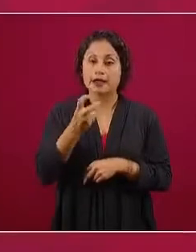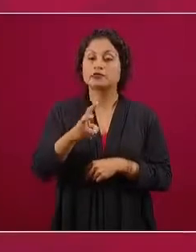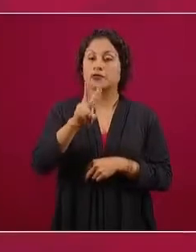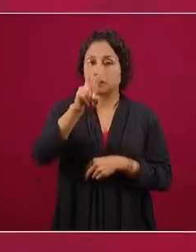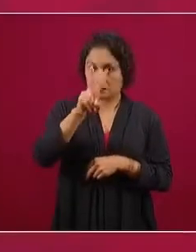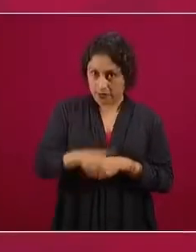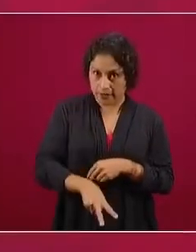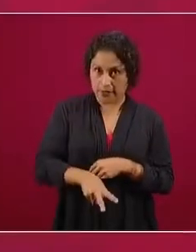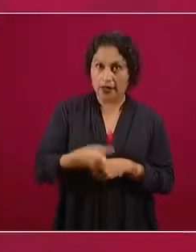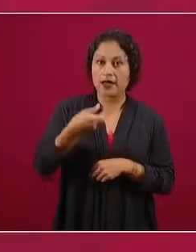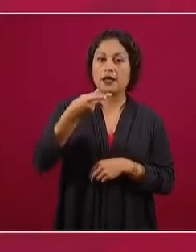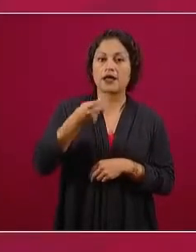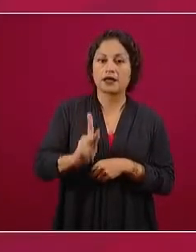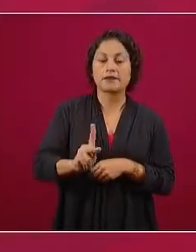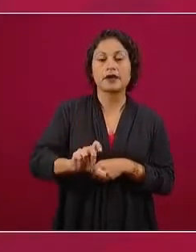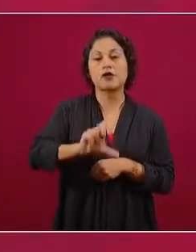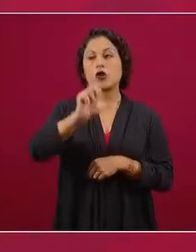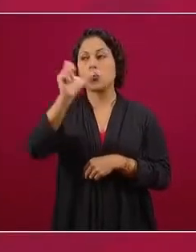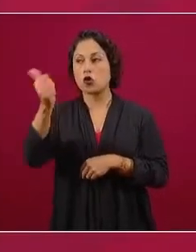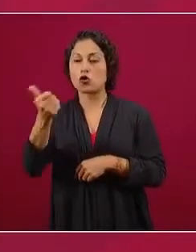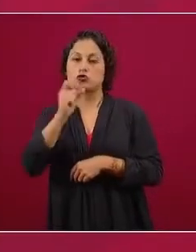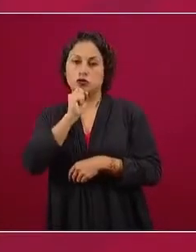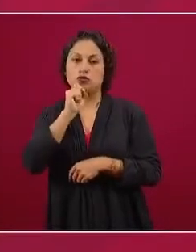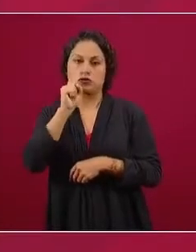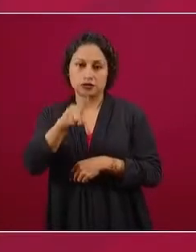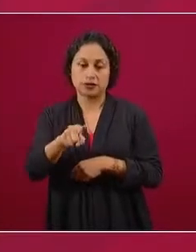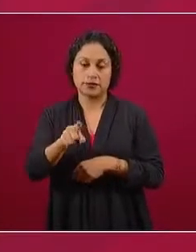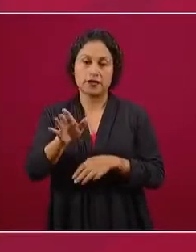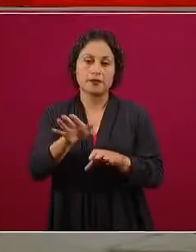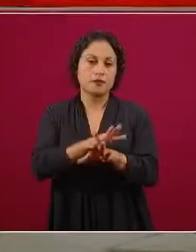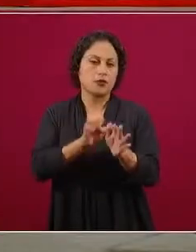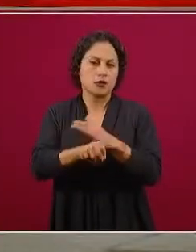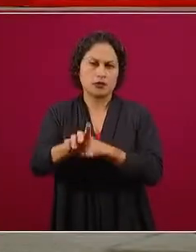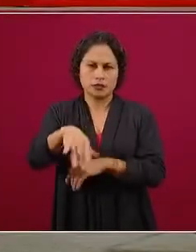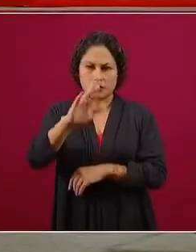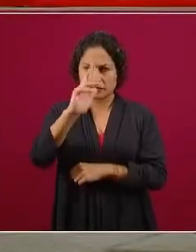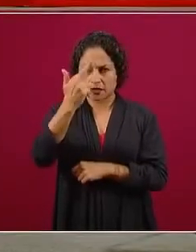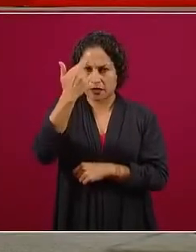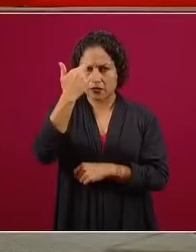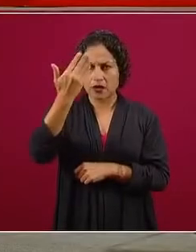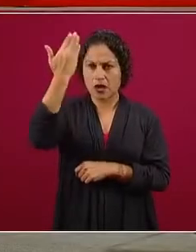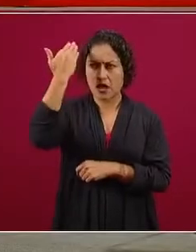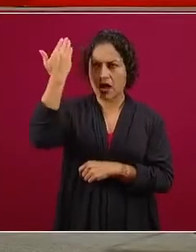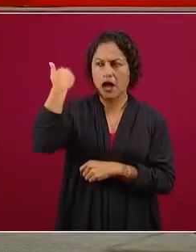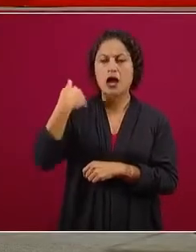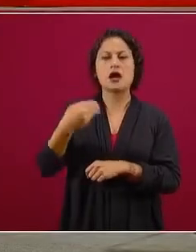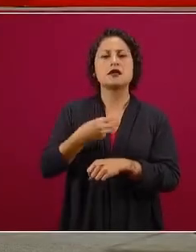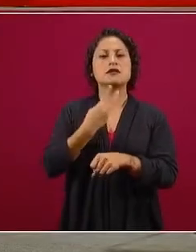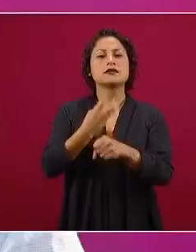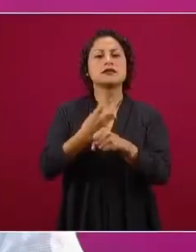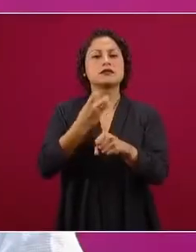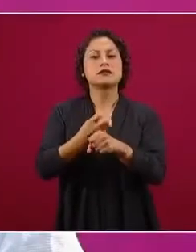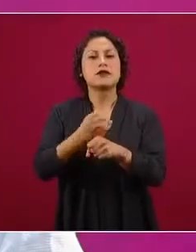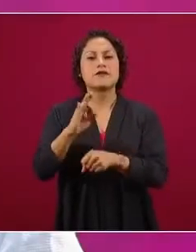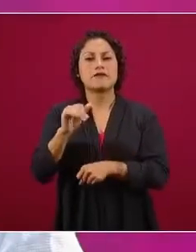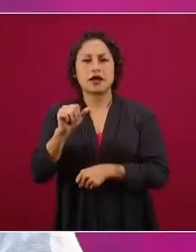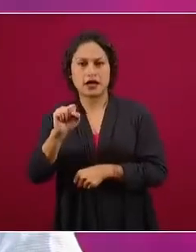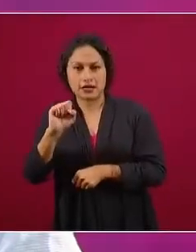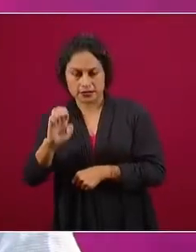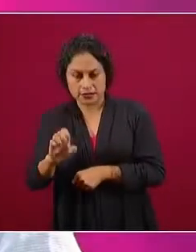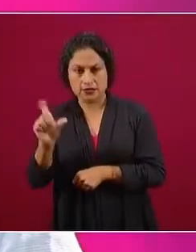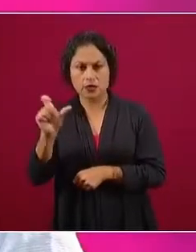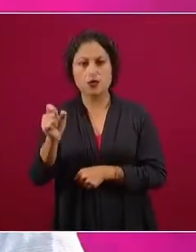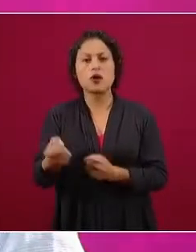todo. Nos ocurrió, quizá recordarán, a inicios de la fase 3, cuando médicas y médicos de